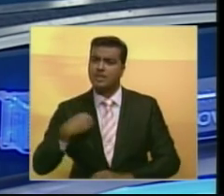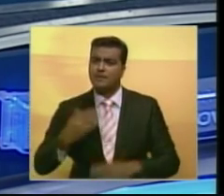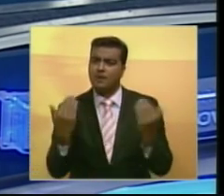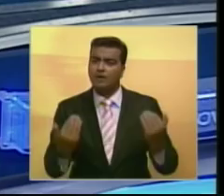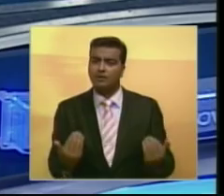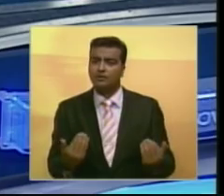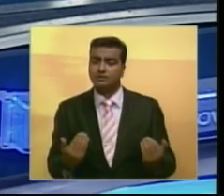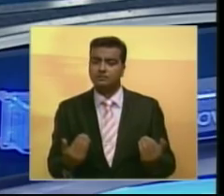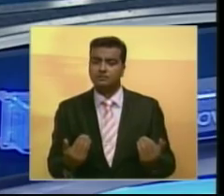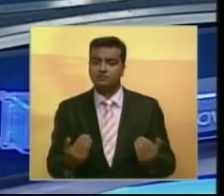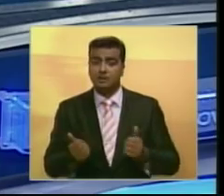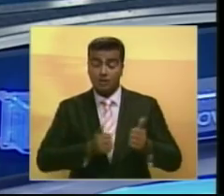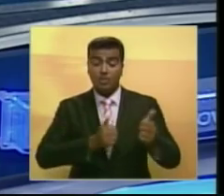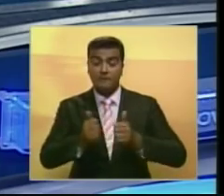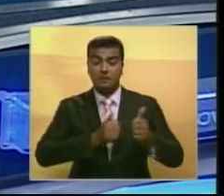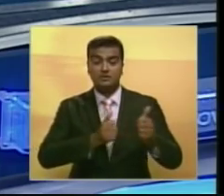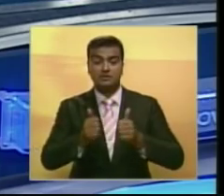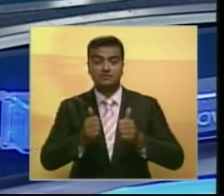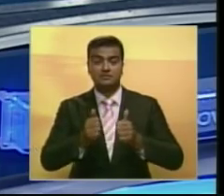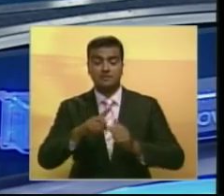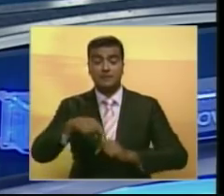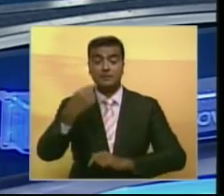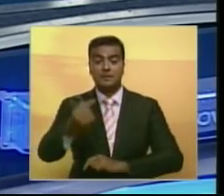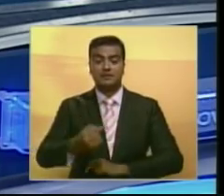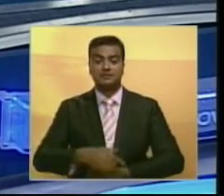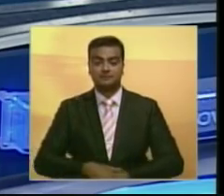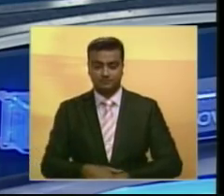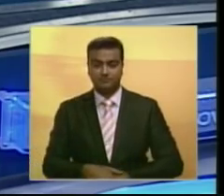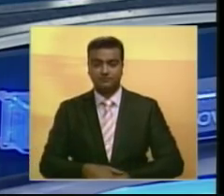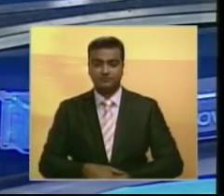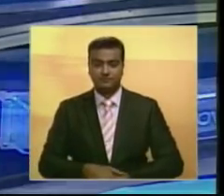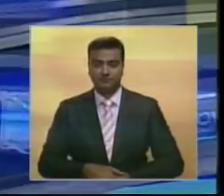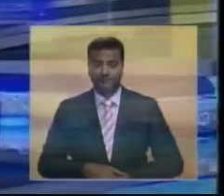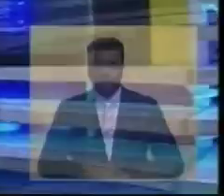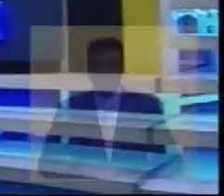ustedes preparada en los deportes en la próxima parte. Al regreso, así es.